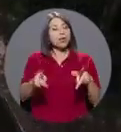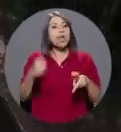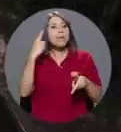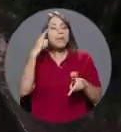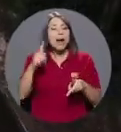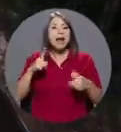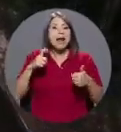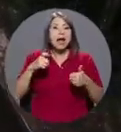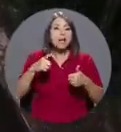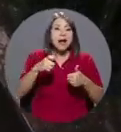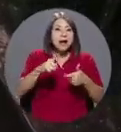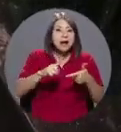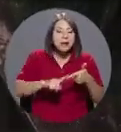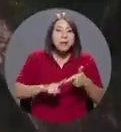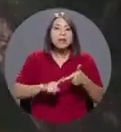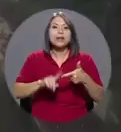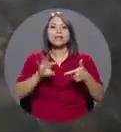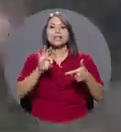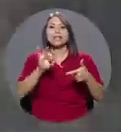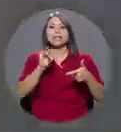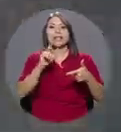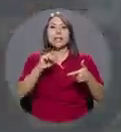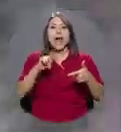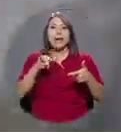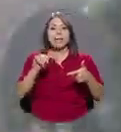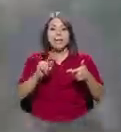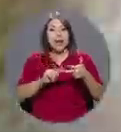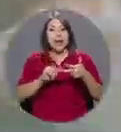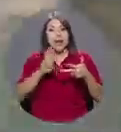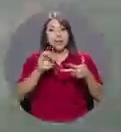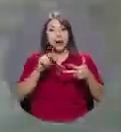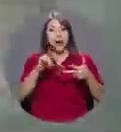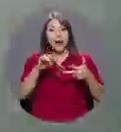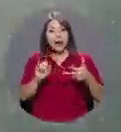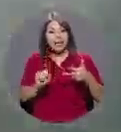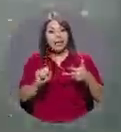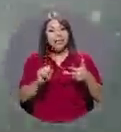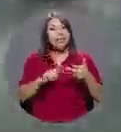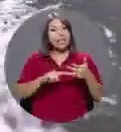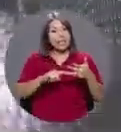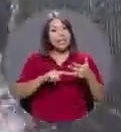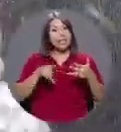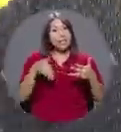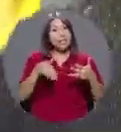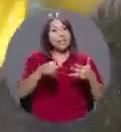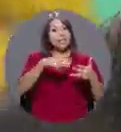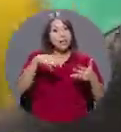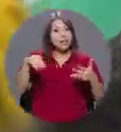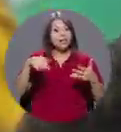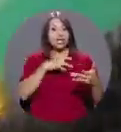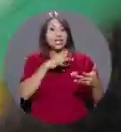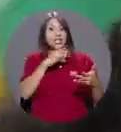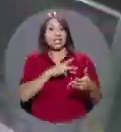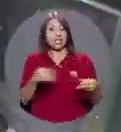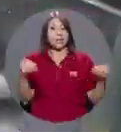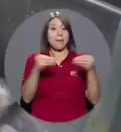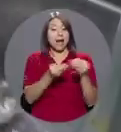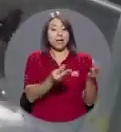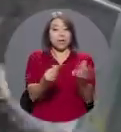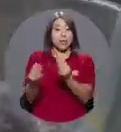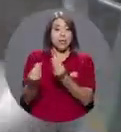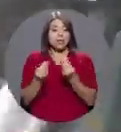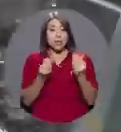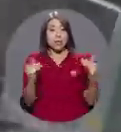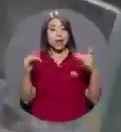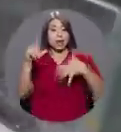de la industria de camarones, de peces como tilapia, bagres y peces marinos incluso. Chile es el